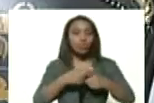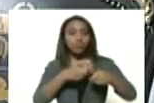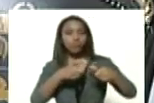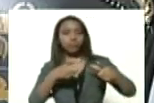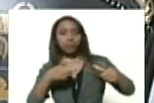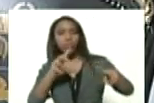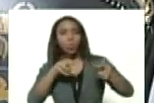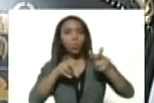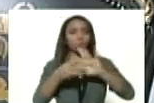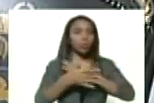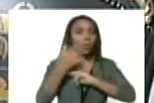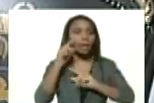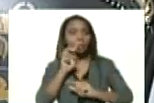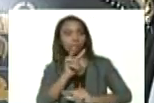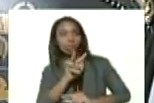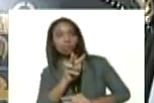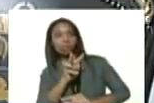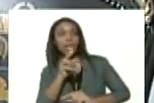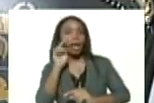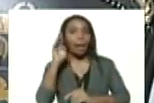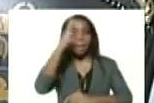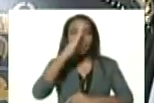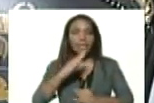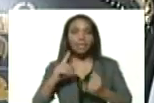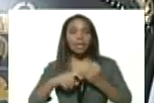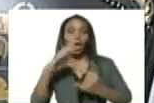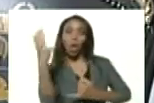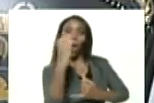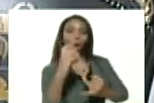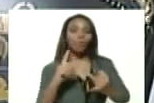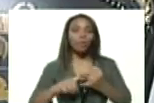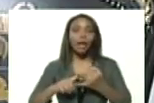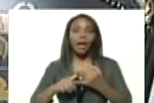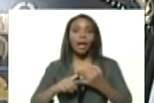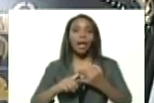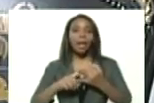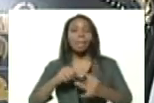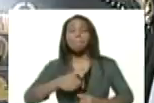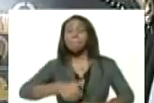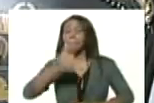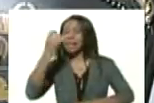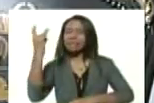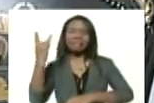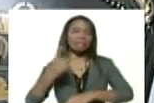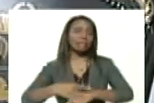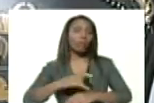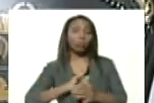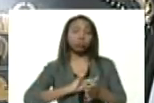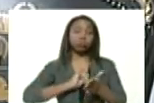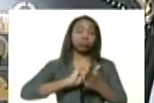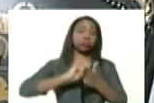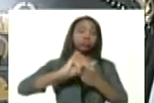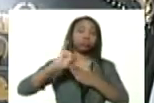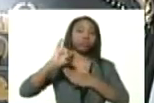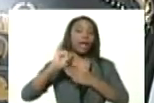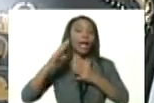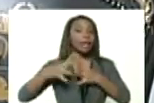es tremendo el caso de brasil el caso de colombia el caso el caso más grave el de crecimiento exponencial